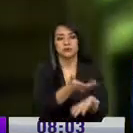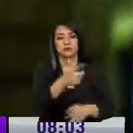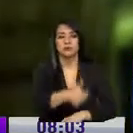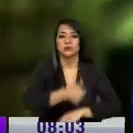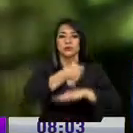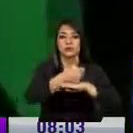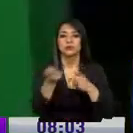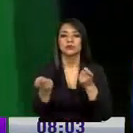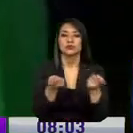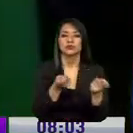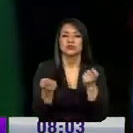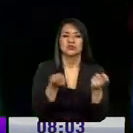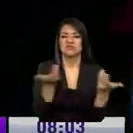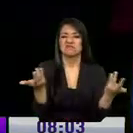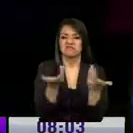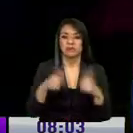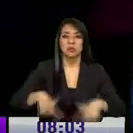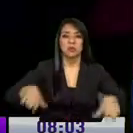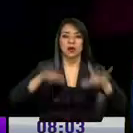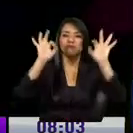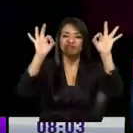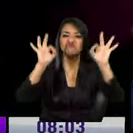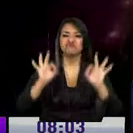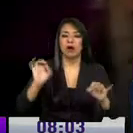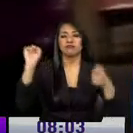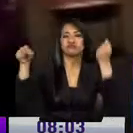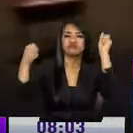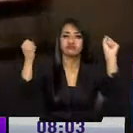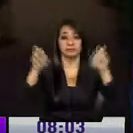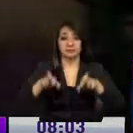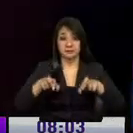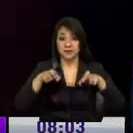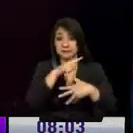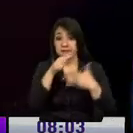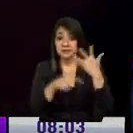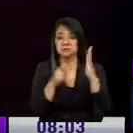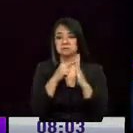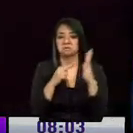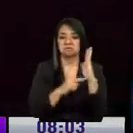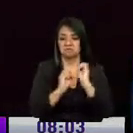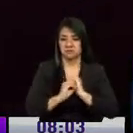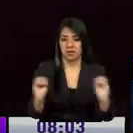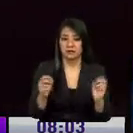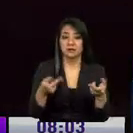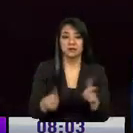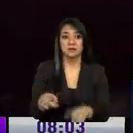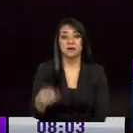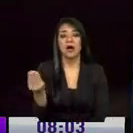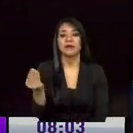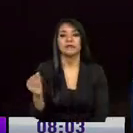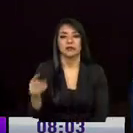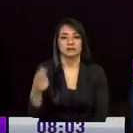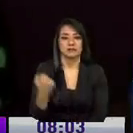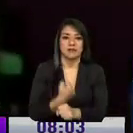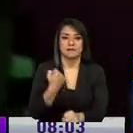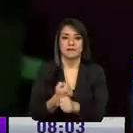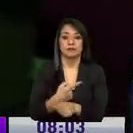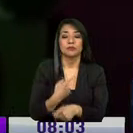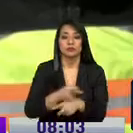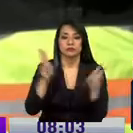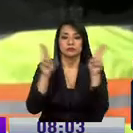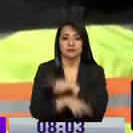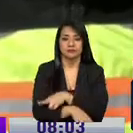de control de un centro de diversión nocturna que funcionaba sin los permisos. Además, un menor de edad se encontraba trabajando, por lo que fue